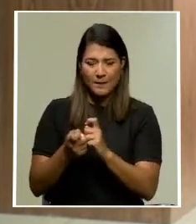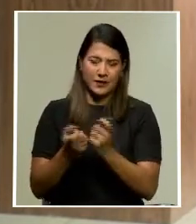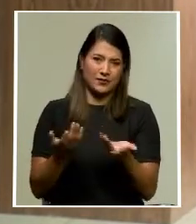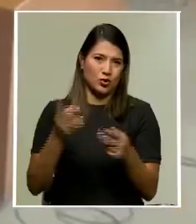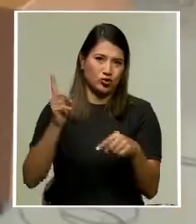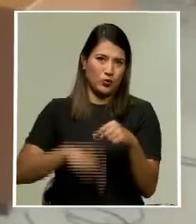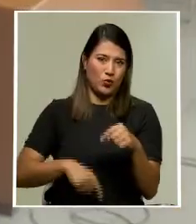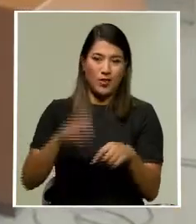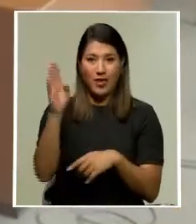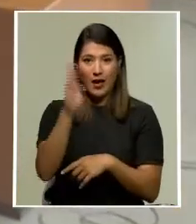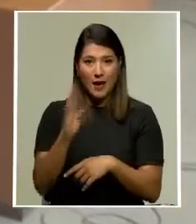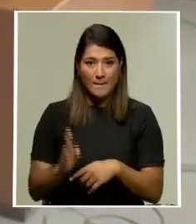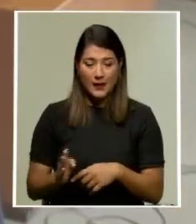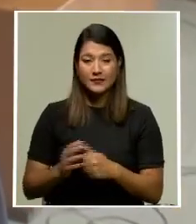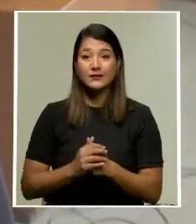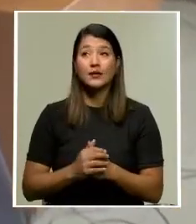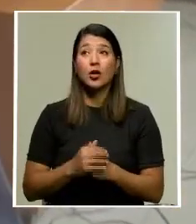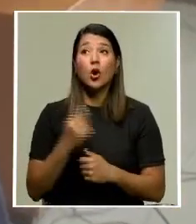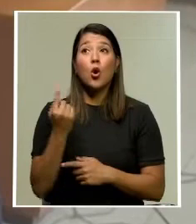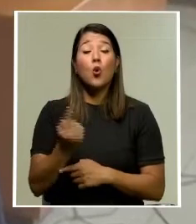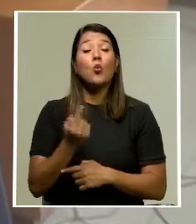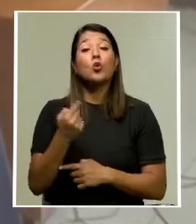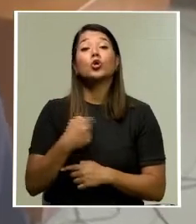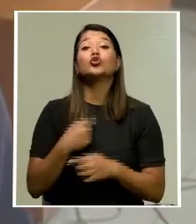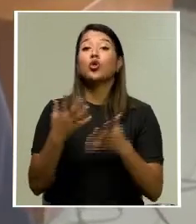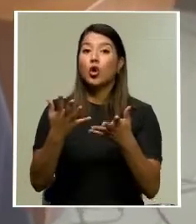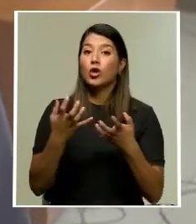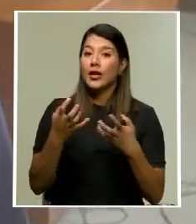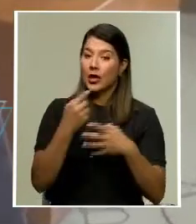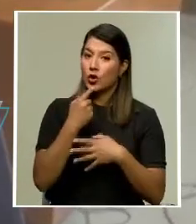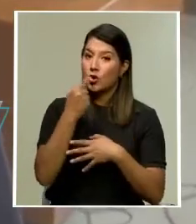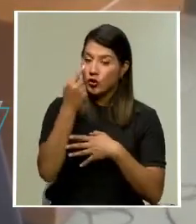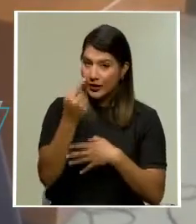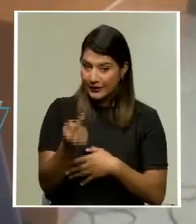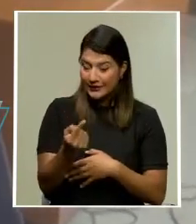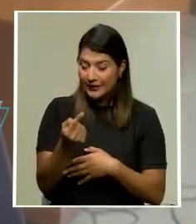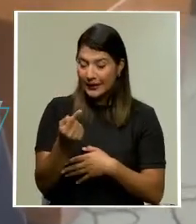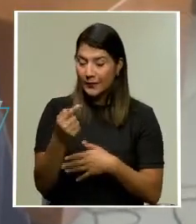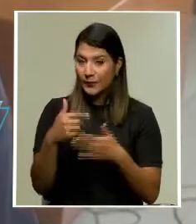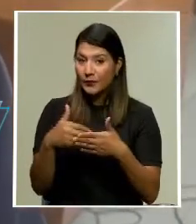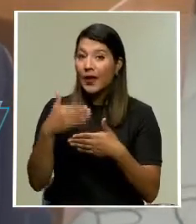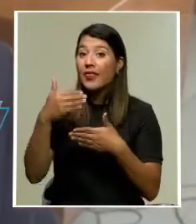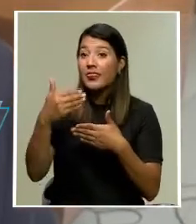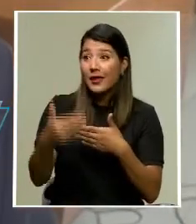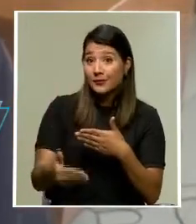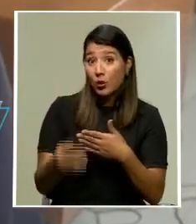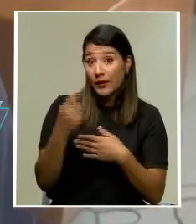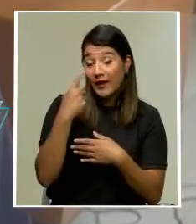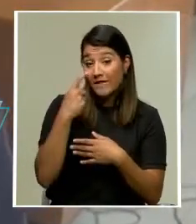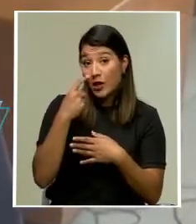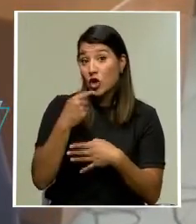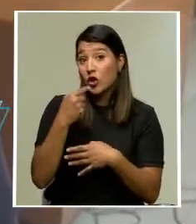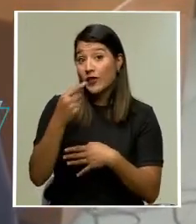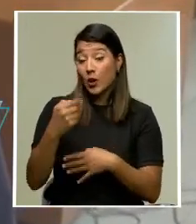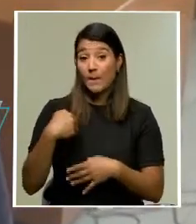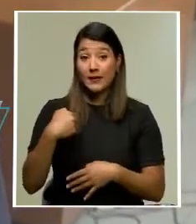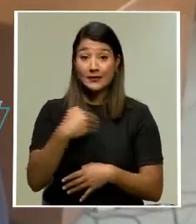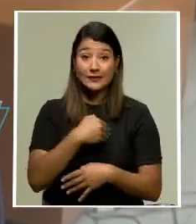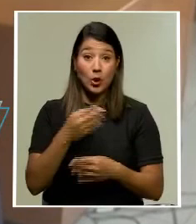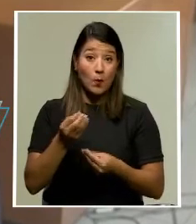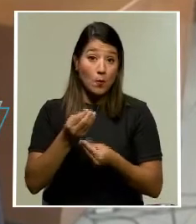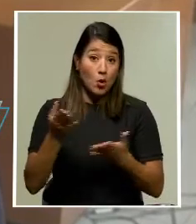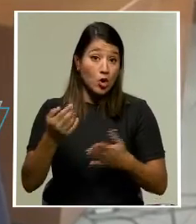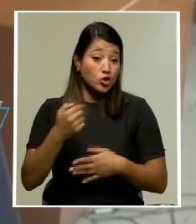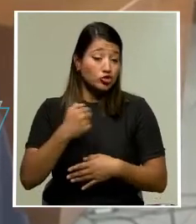¡Jamás! Lo único que quiero decir después de escuchar la petición que ha hecho el Ministerio Público es que estoy con